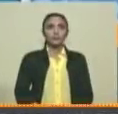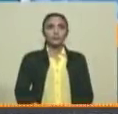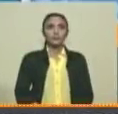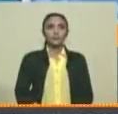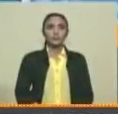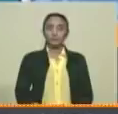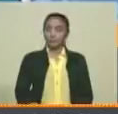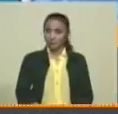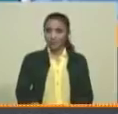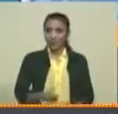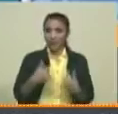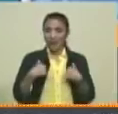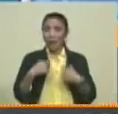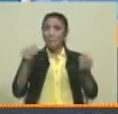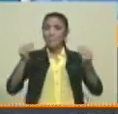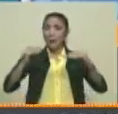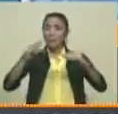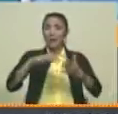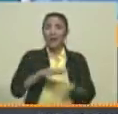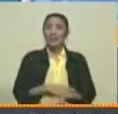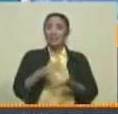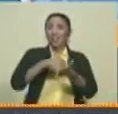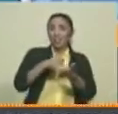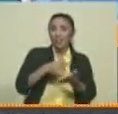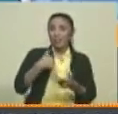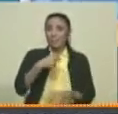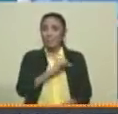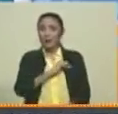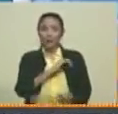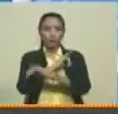No toleraríamos más conspiraciones.